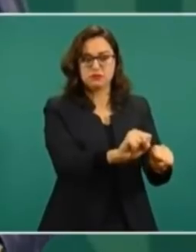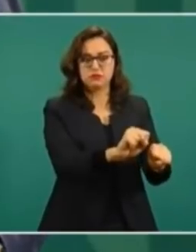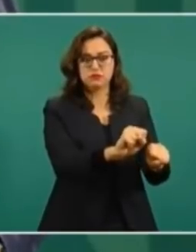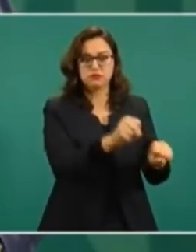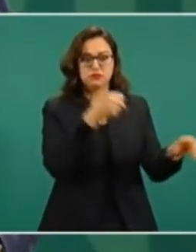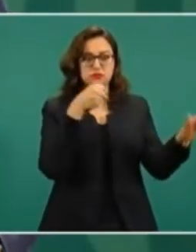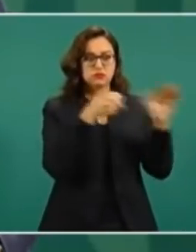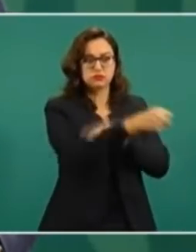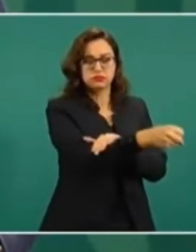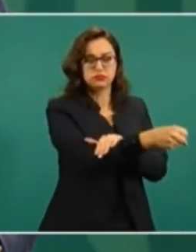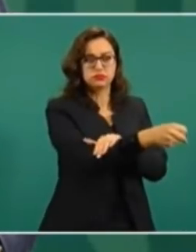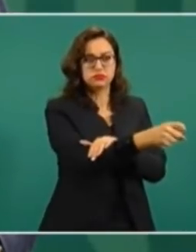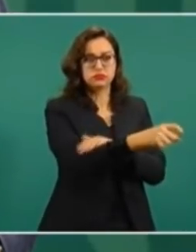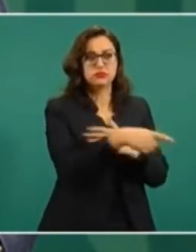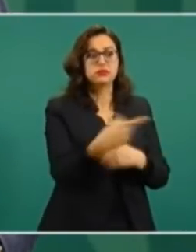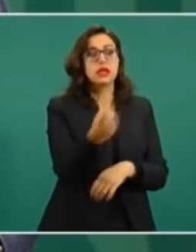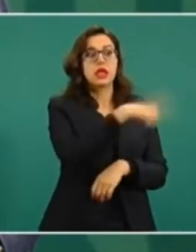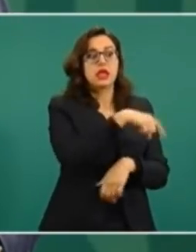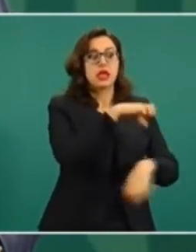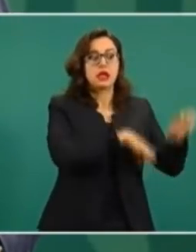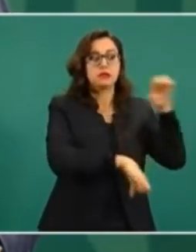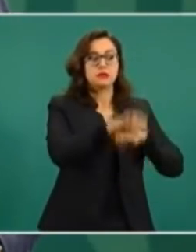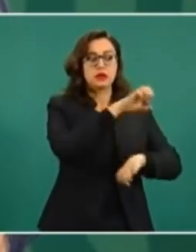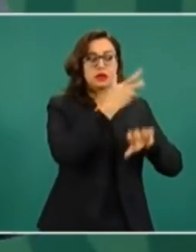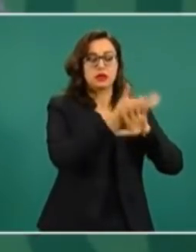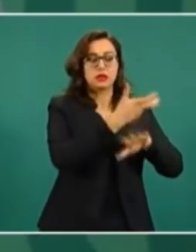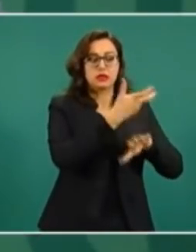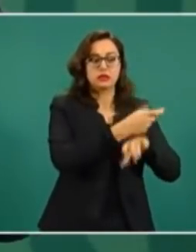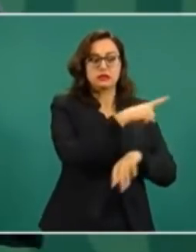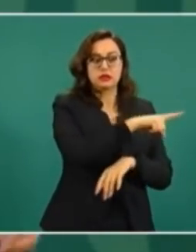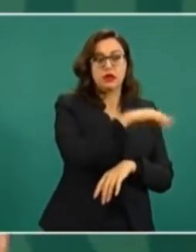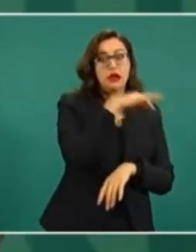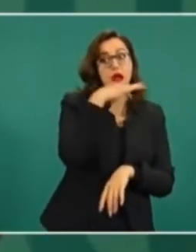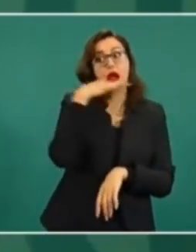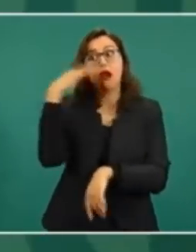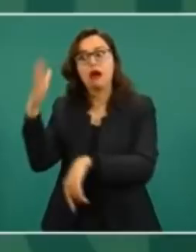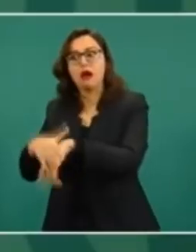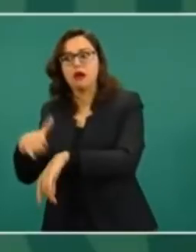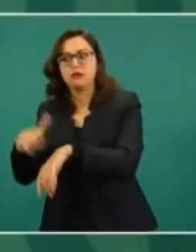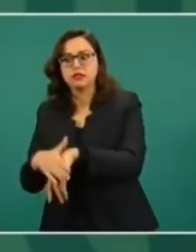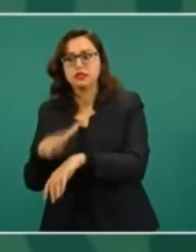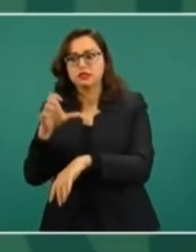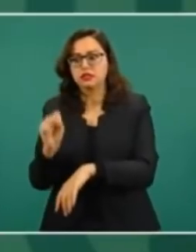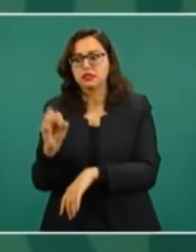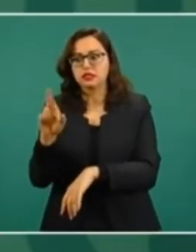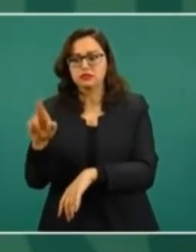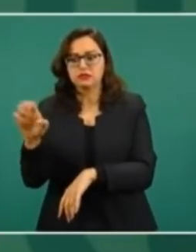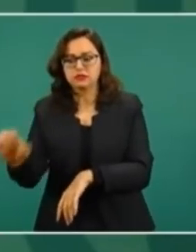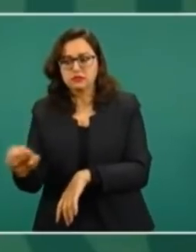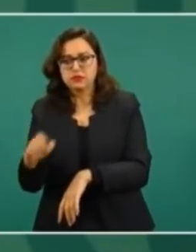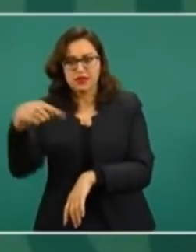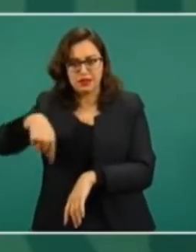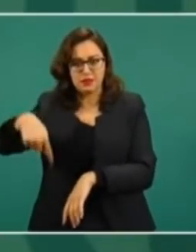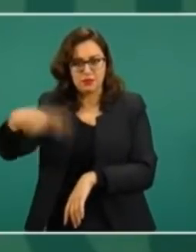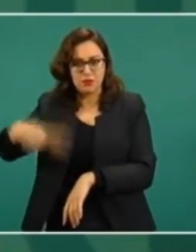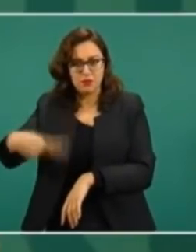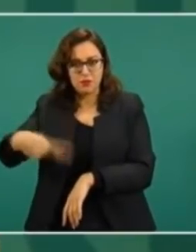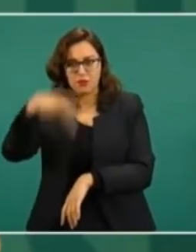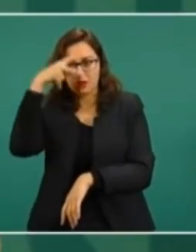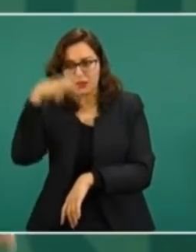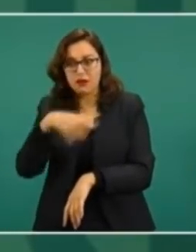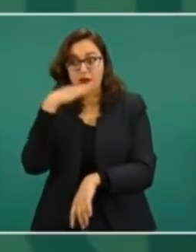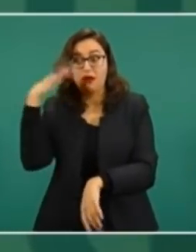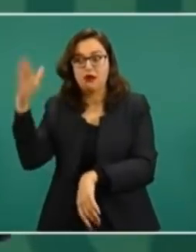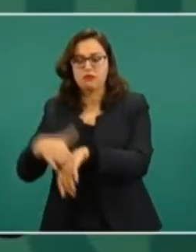de Relaciones Exteriores. Y se supone